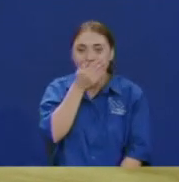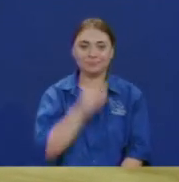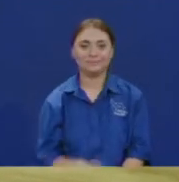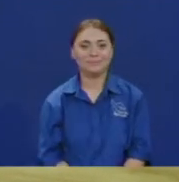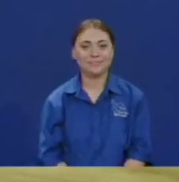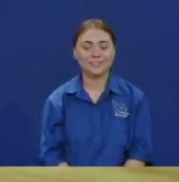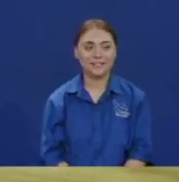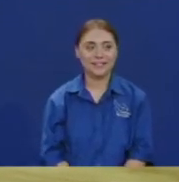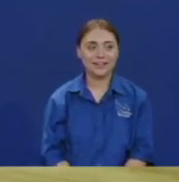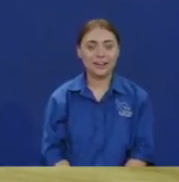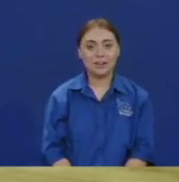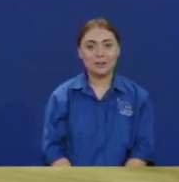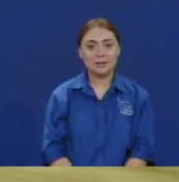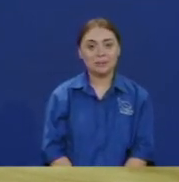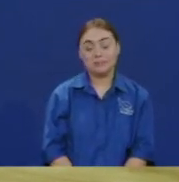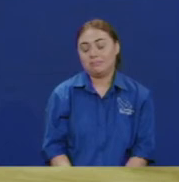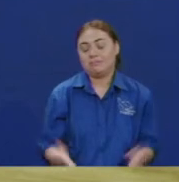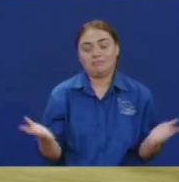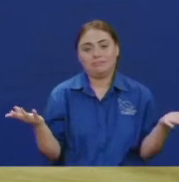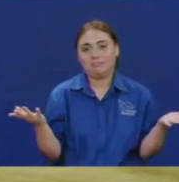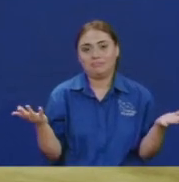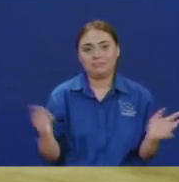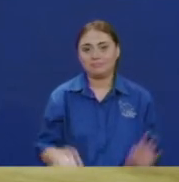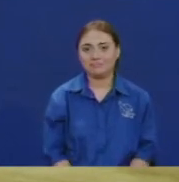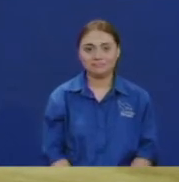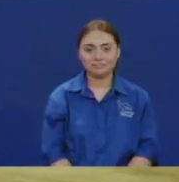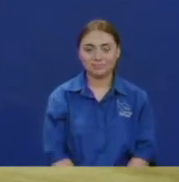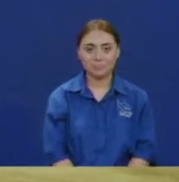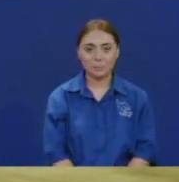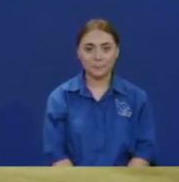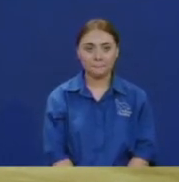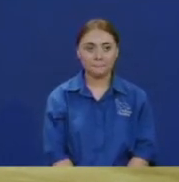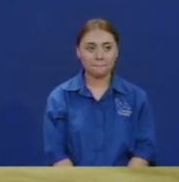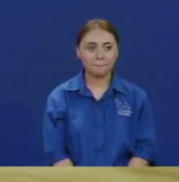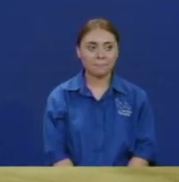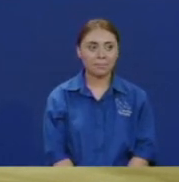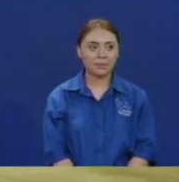hermanos calcetín, no, eso sería...